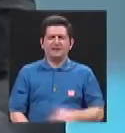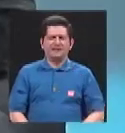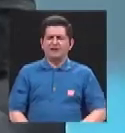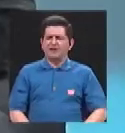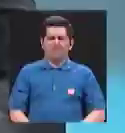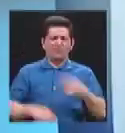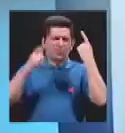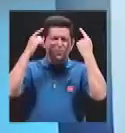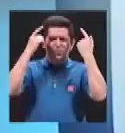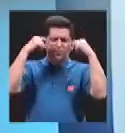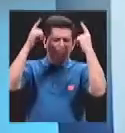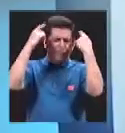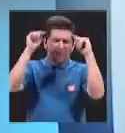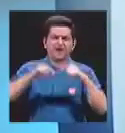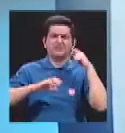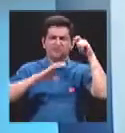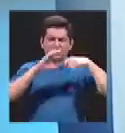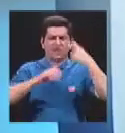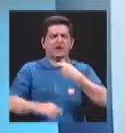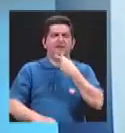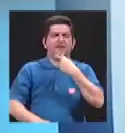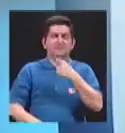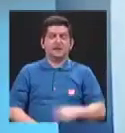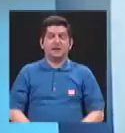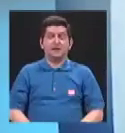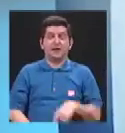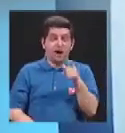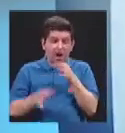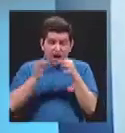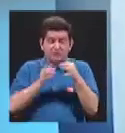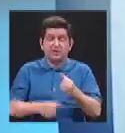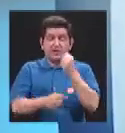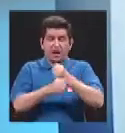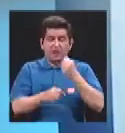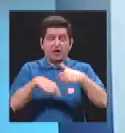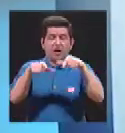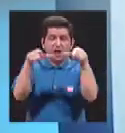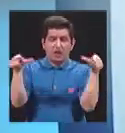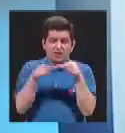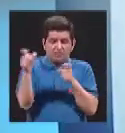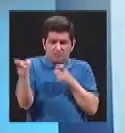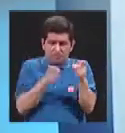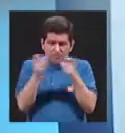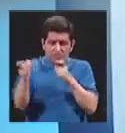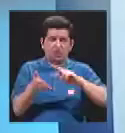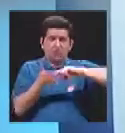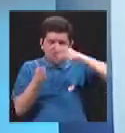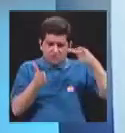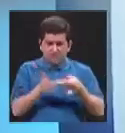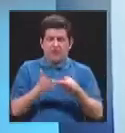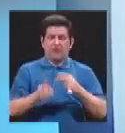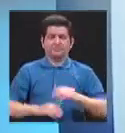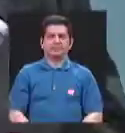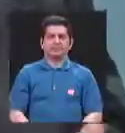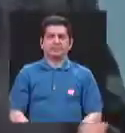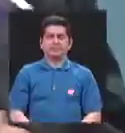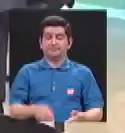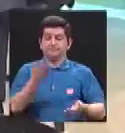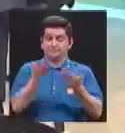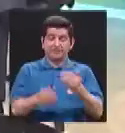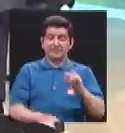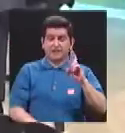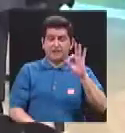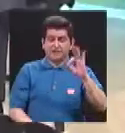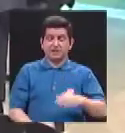de cine inglesa, que nos contó sobre la ardua labor de ser location manager y todo lo que esto significa. ¿Qué